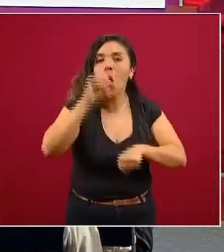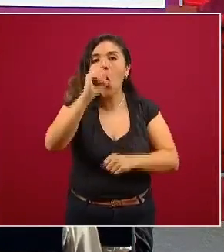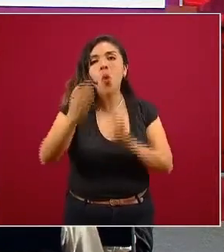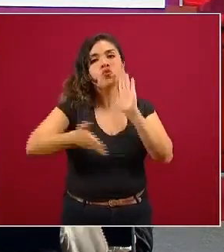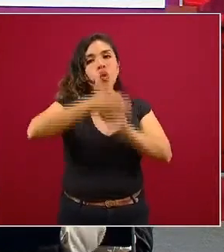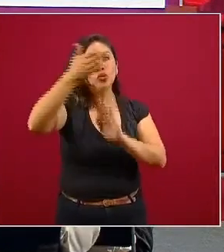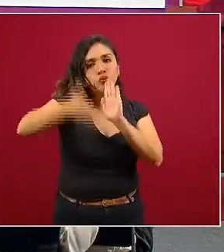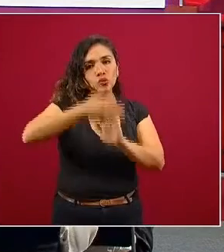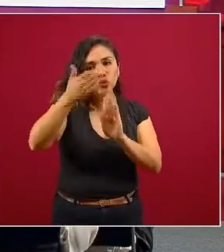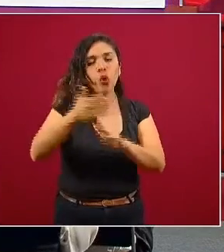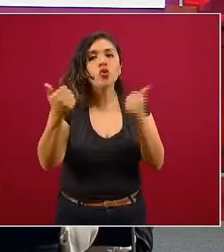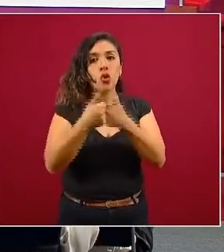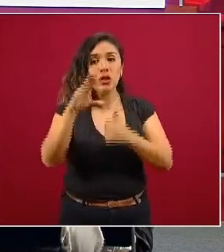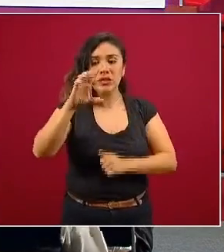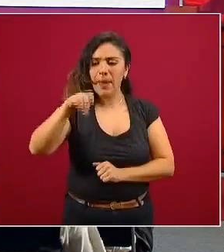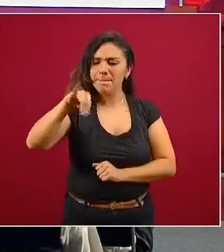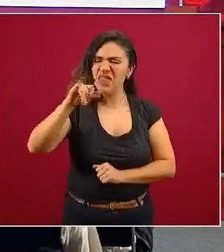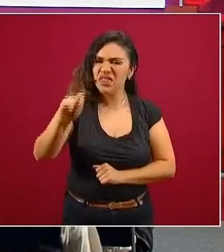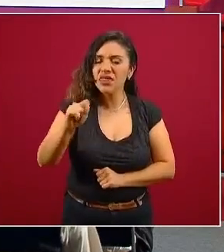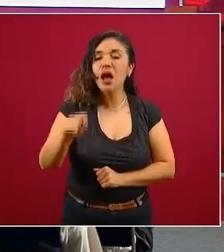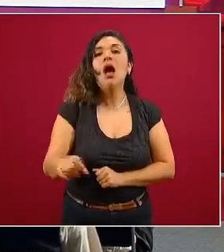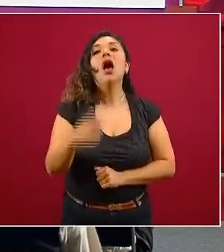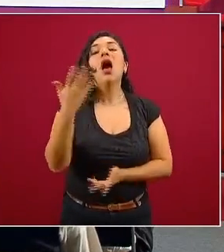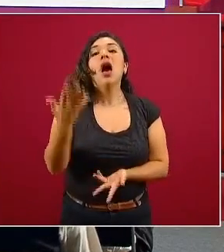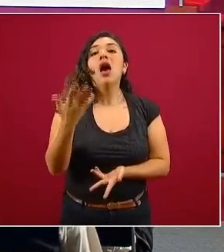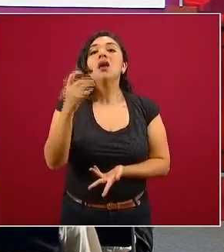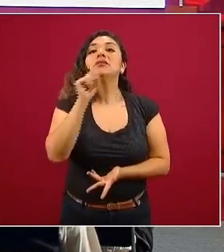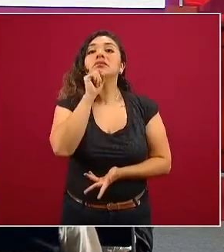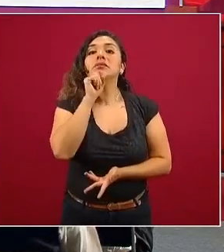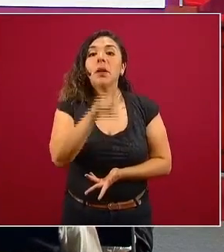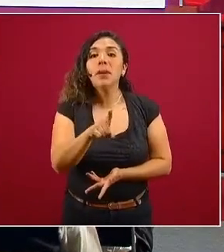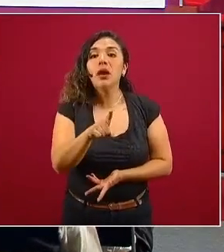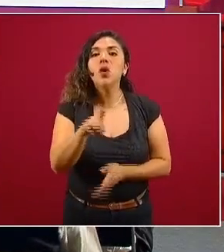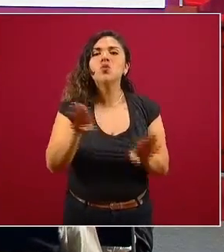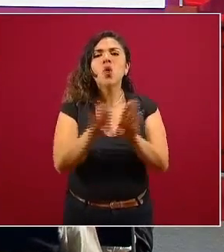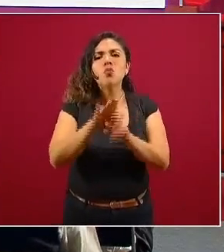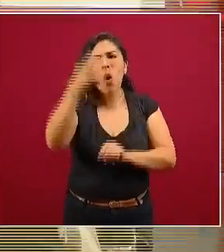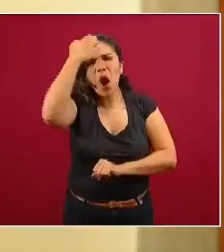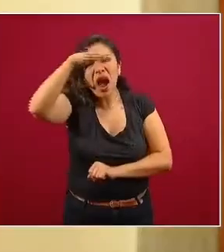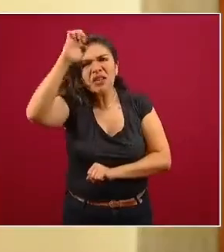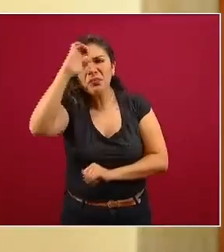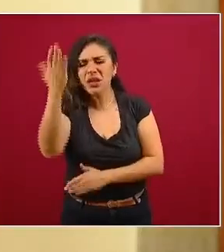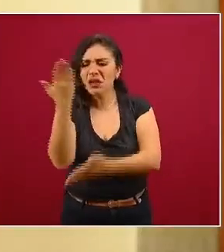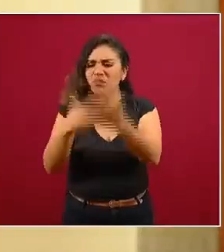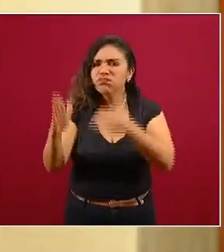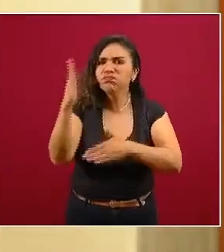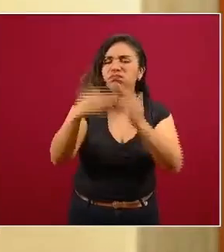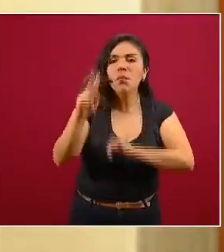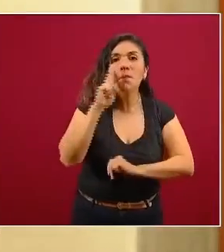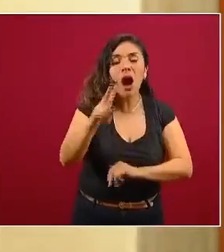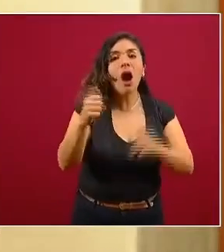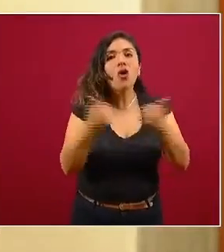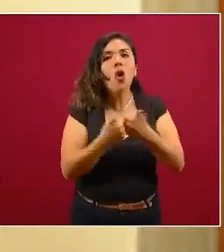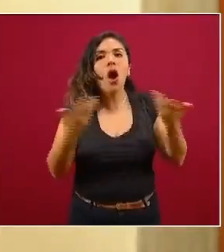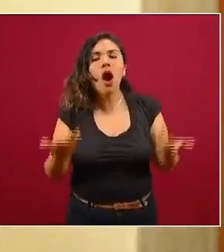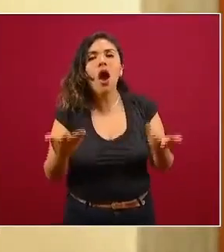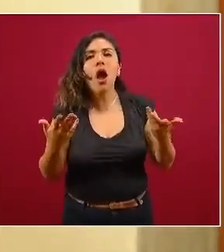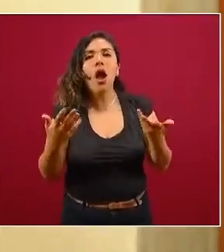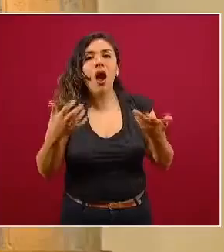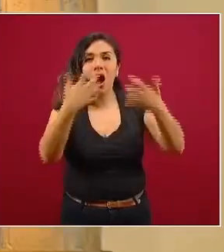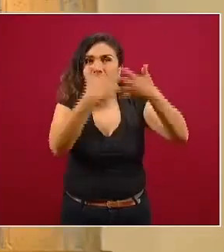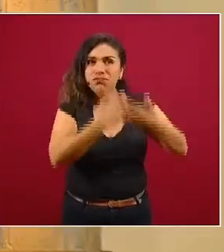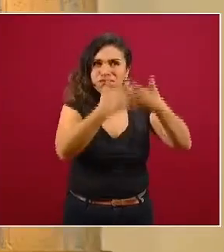lo hicimos con la CEMIC, y de experiencias exitosas que vimos con